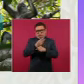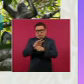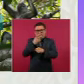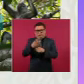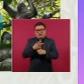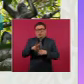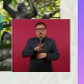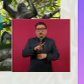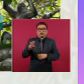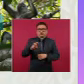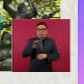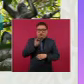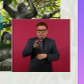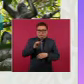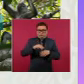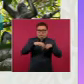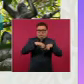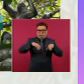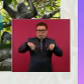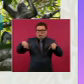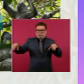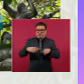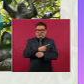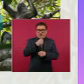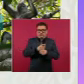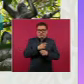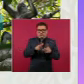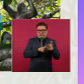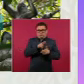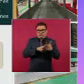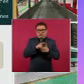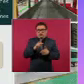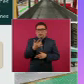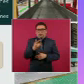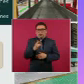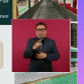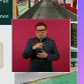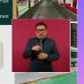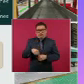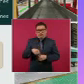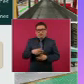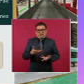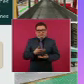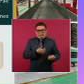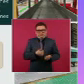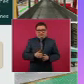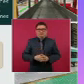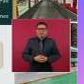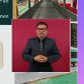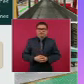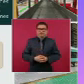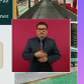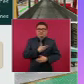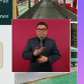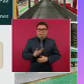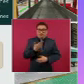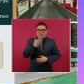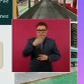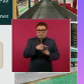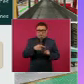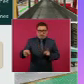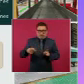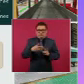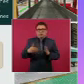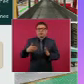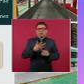219 vagones. El primer tren se entrega en julio de este año. Señor presidente, en el tramo 2, al igual